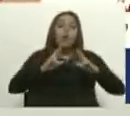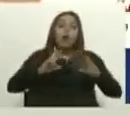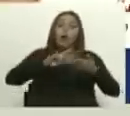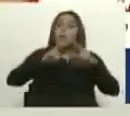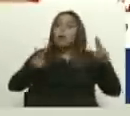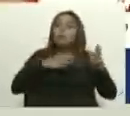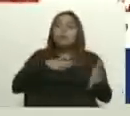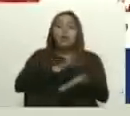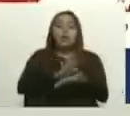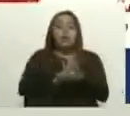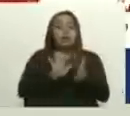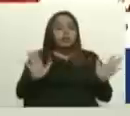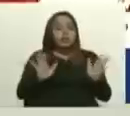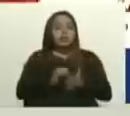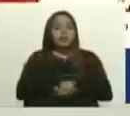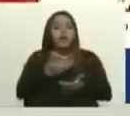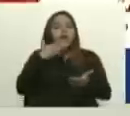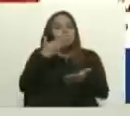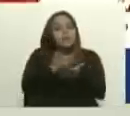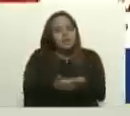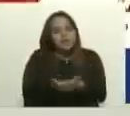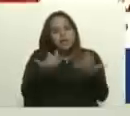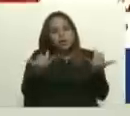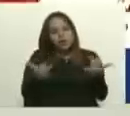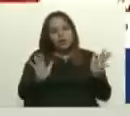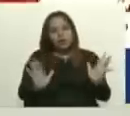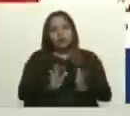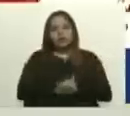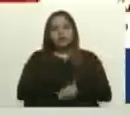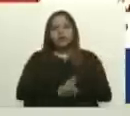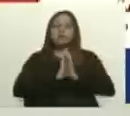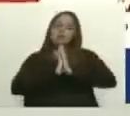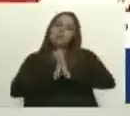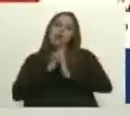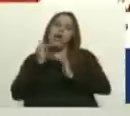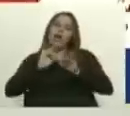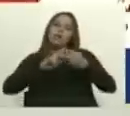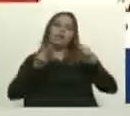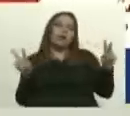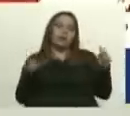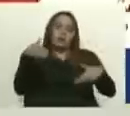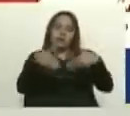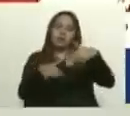y lo único que uno pide a esta altura es que sean